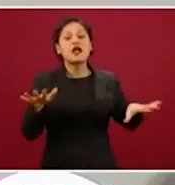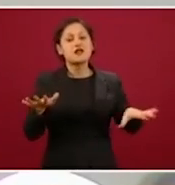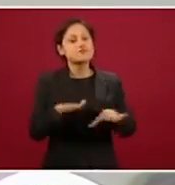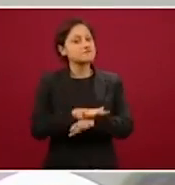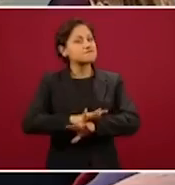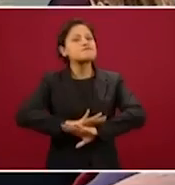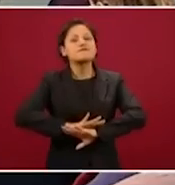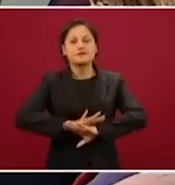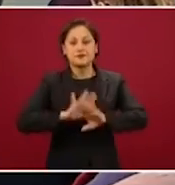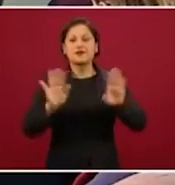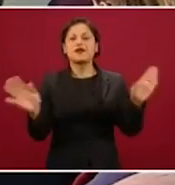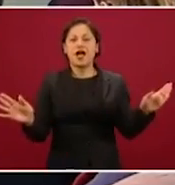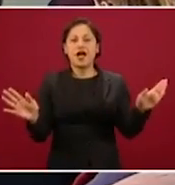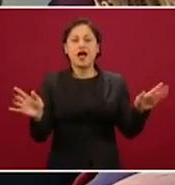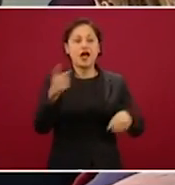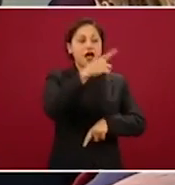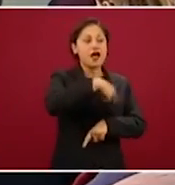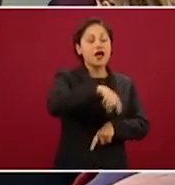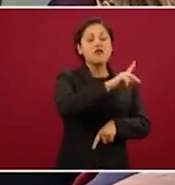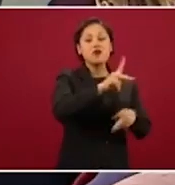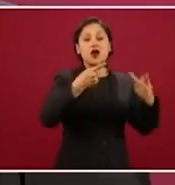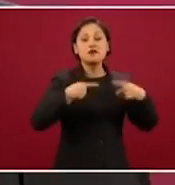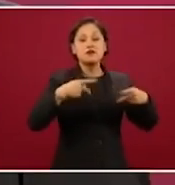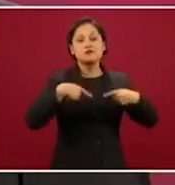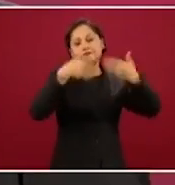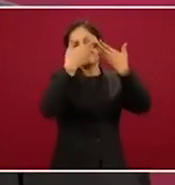ya cambió la mentalidad del pueblo.